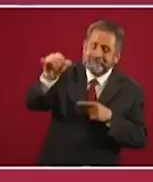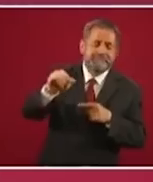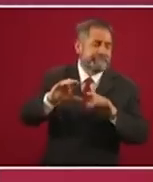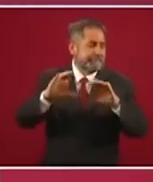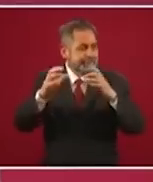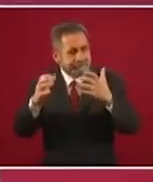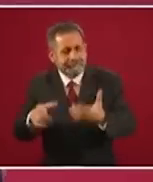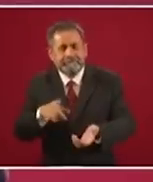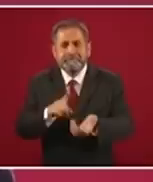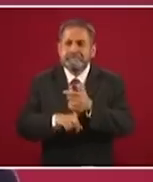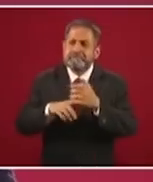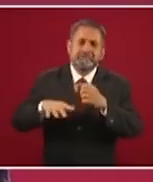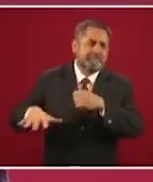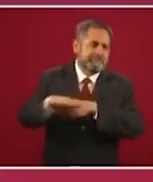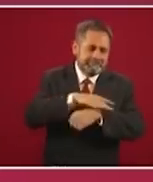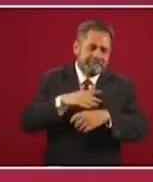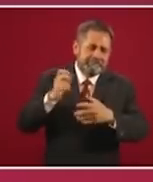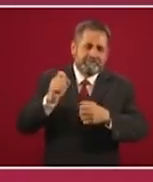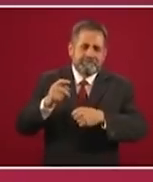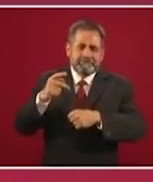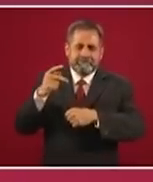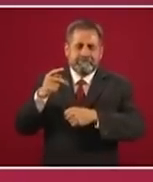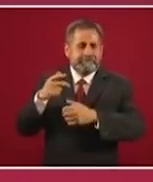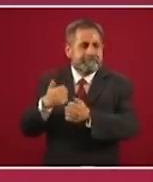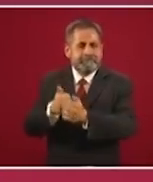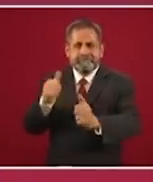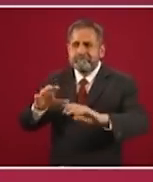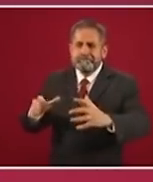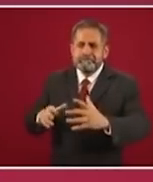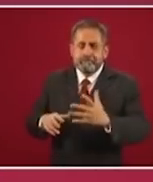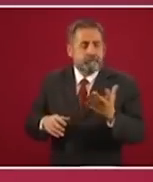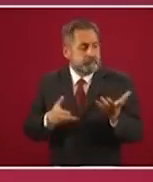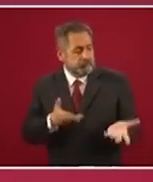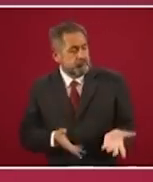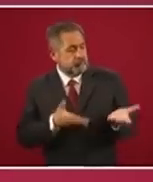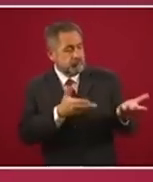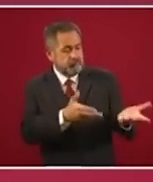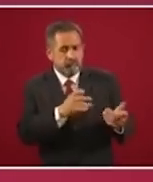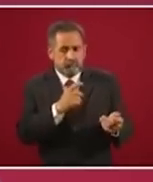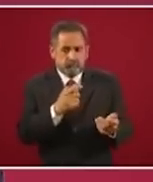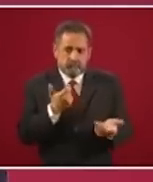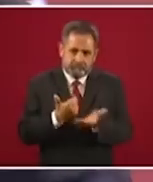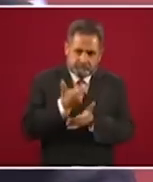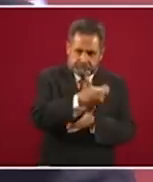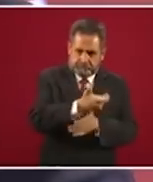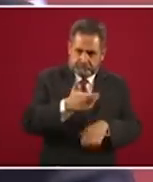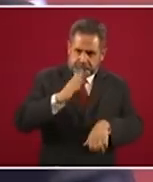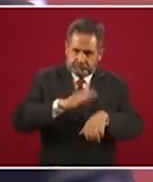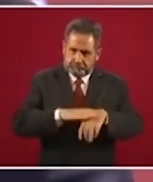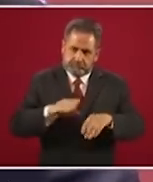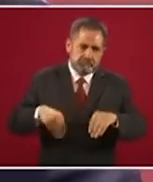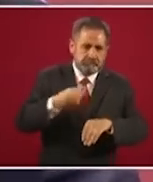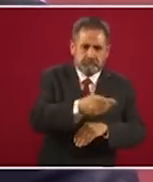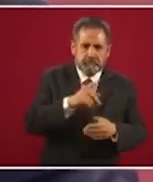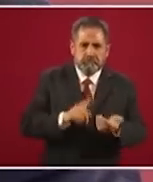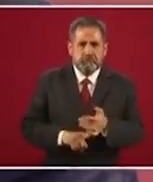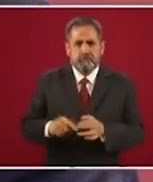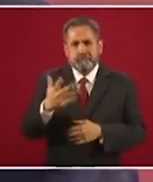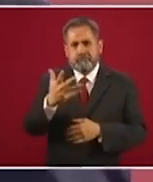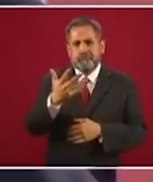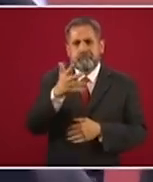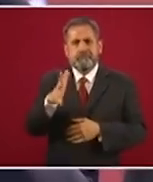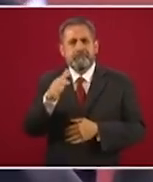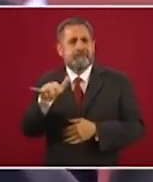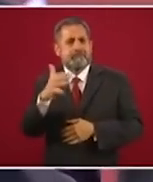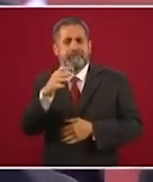y también de situaciones, digamos, de rezago social, se les ofrecen sobresueldos que van de entre 5,